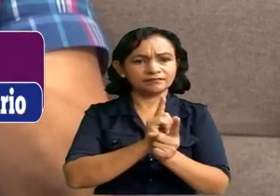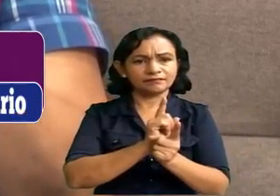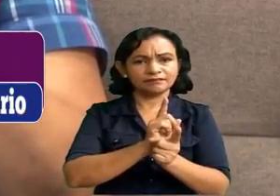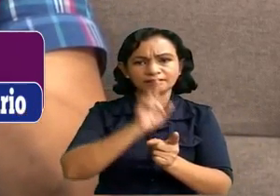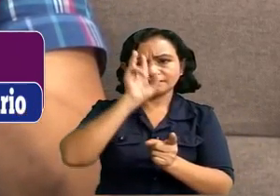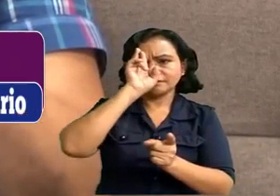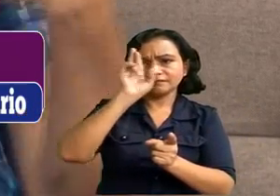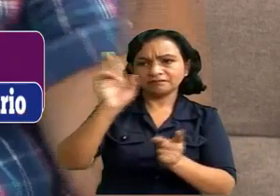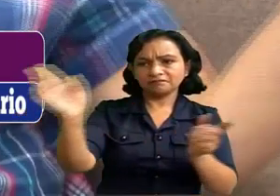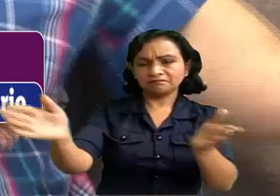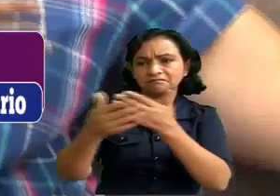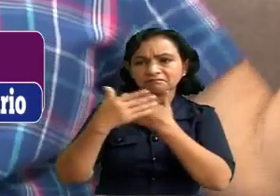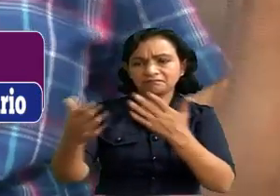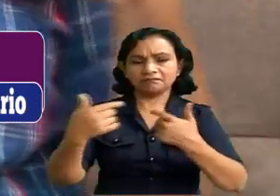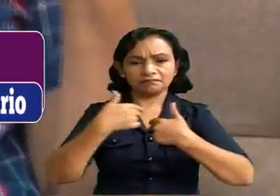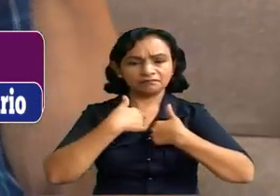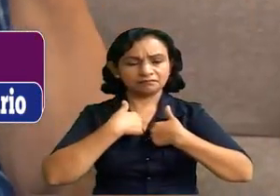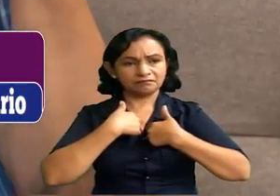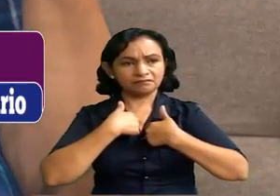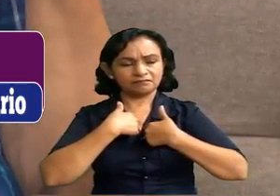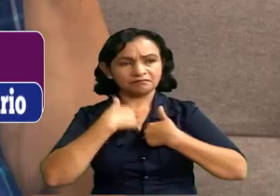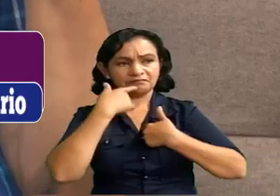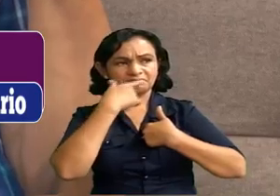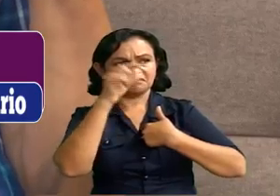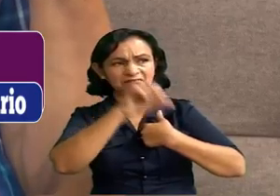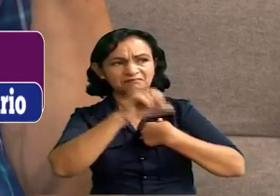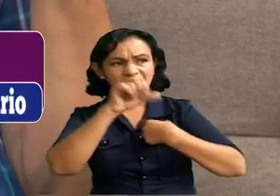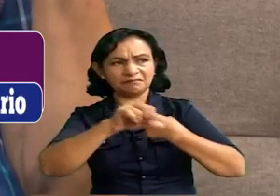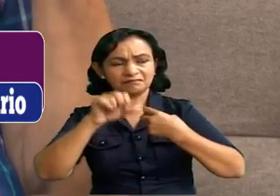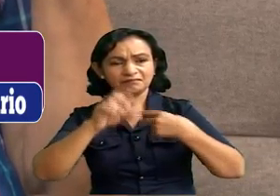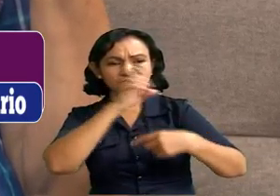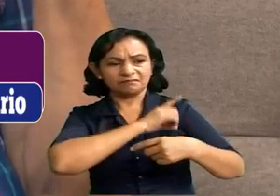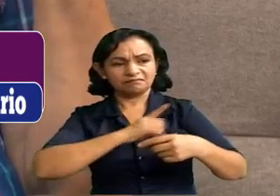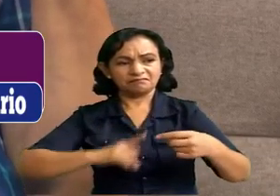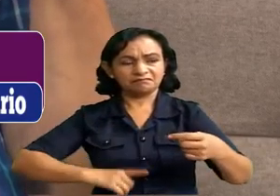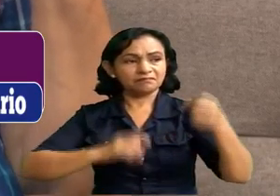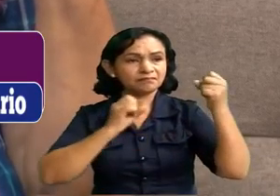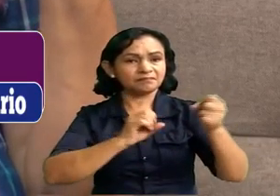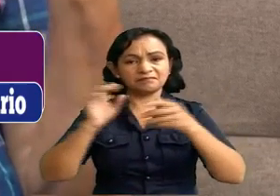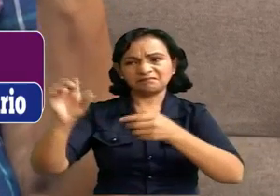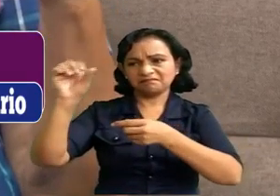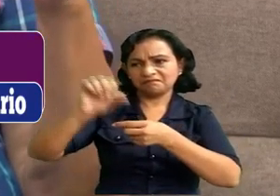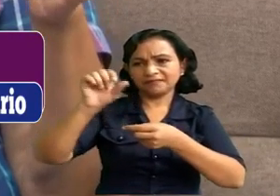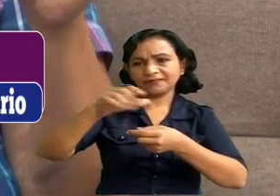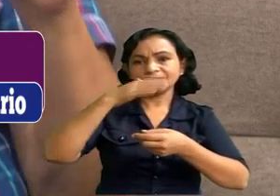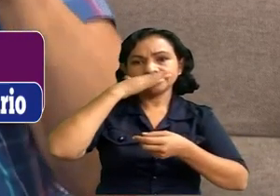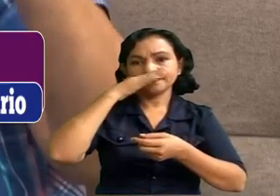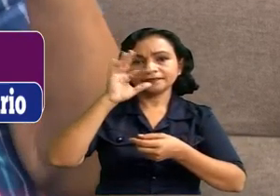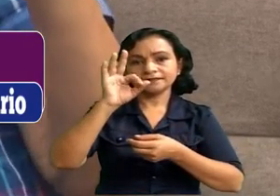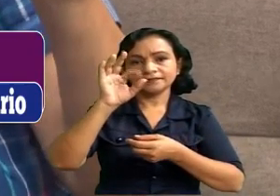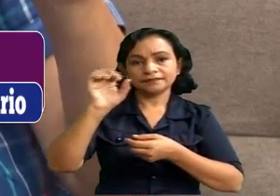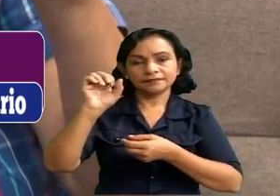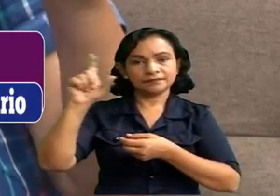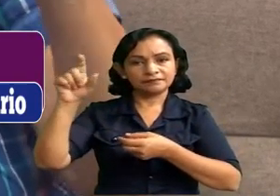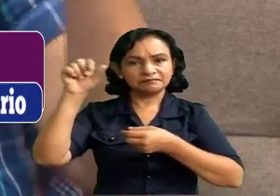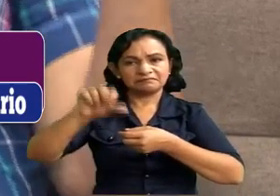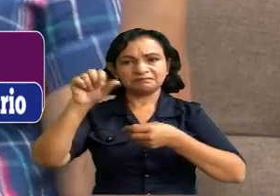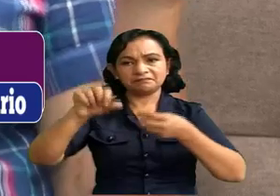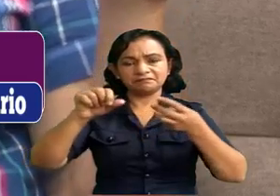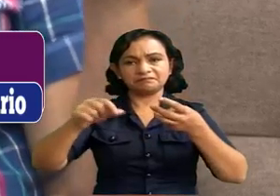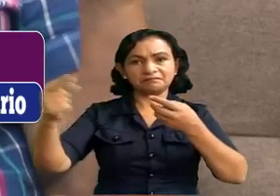nuestras autoridades, a nosotras nos descalifican, a los diputadas y a las diputadas del Frente Sandinista nos descalifican,